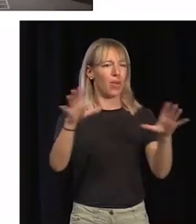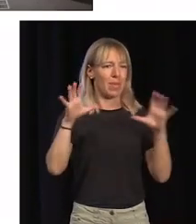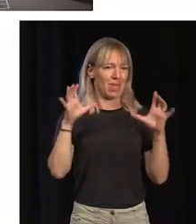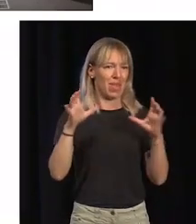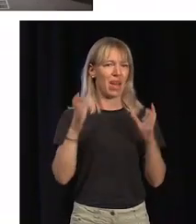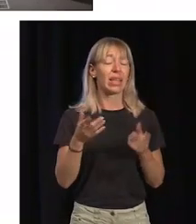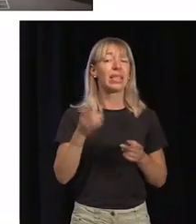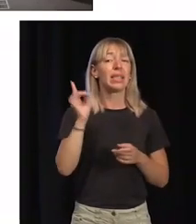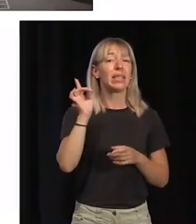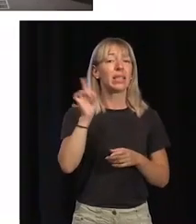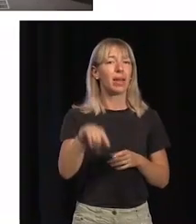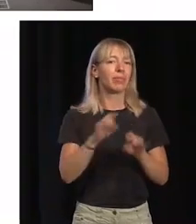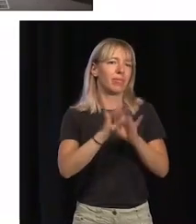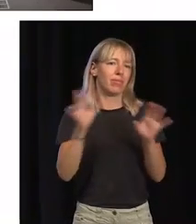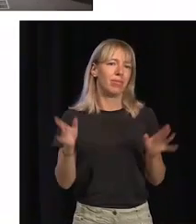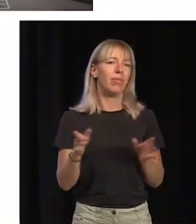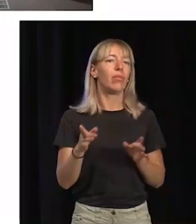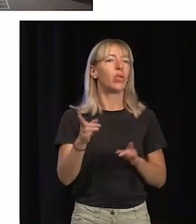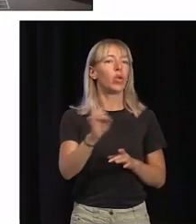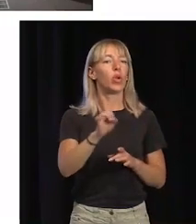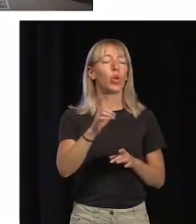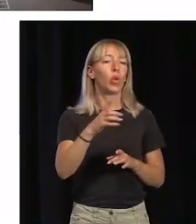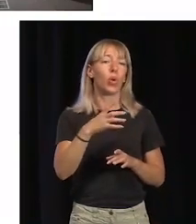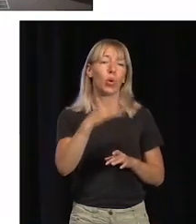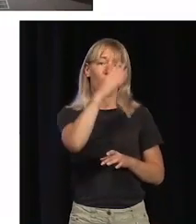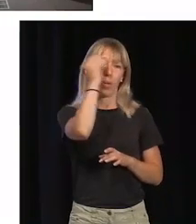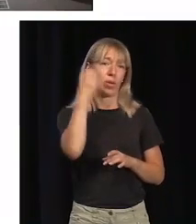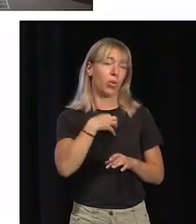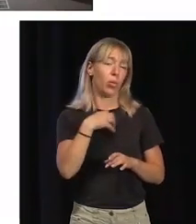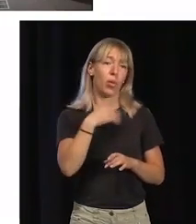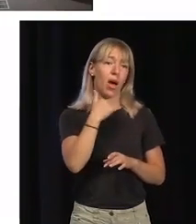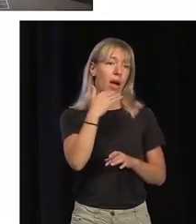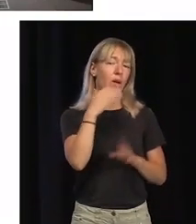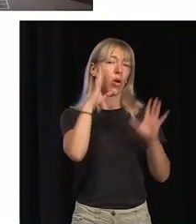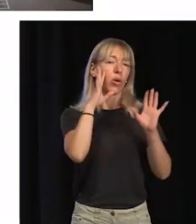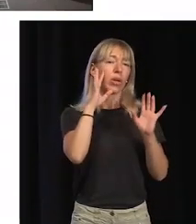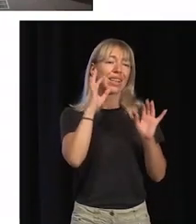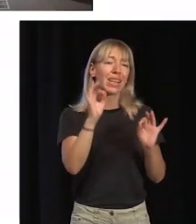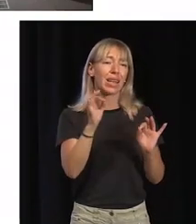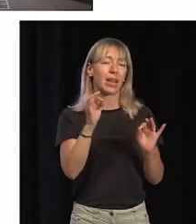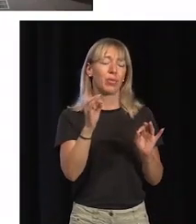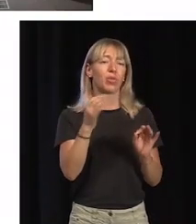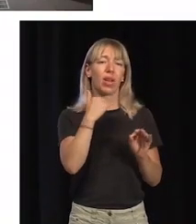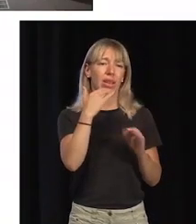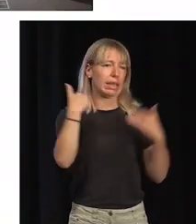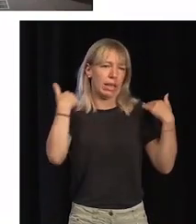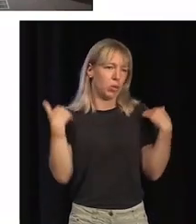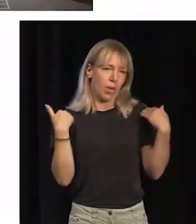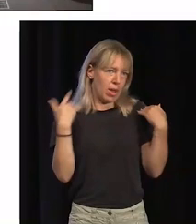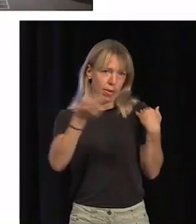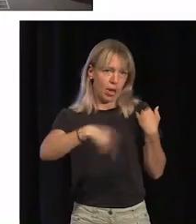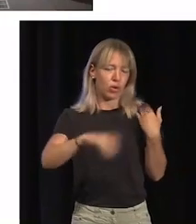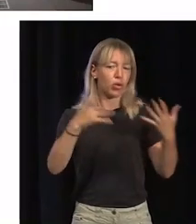aprendizaje. Y también, por supuesto, no nos podemos olvidar de algo que creemos que es casi una responsabilidad para nosotros